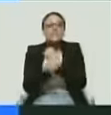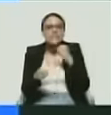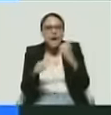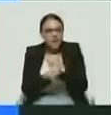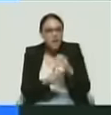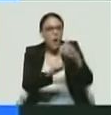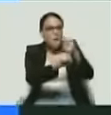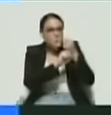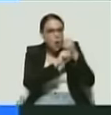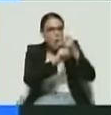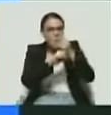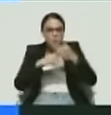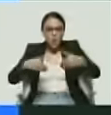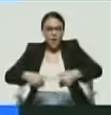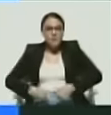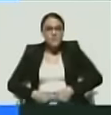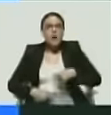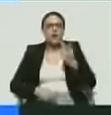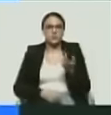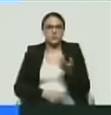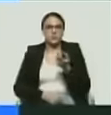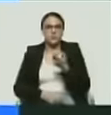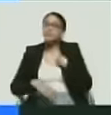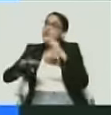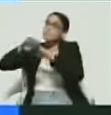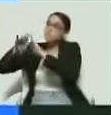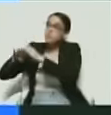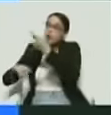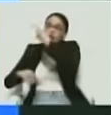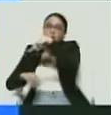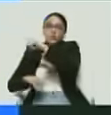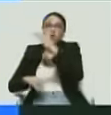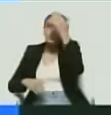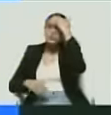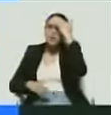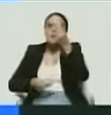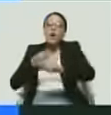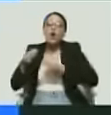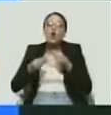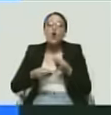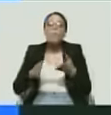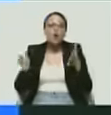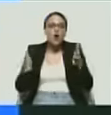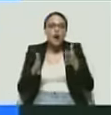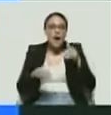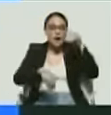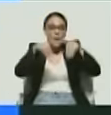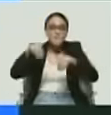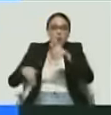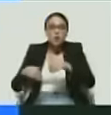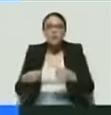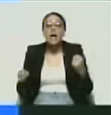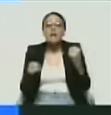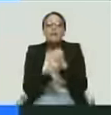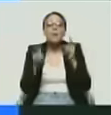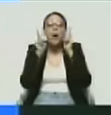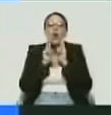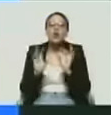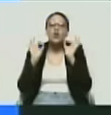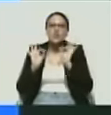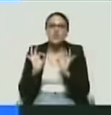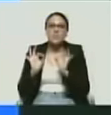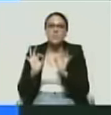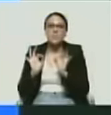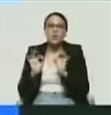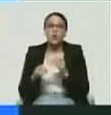Humberto Villalobos, el otro, Guanipa, el otro. Seres absoluta y profundamente despreciados por la